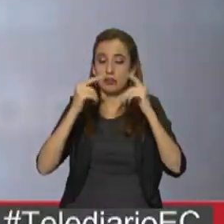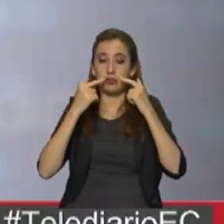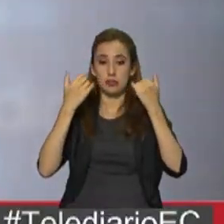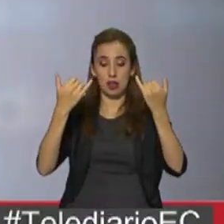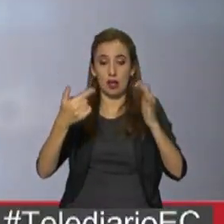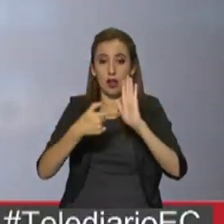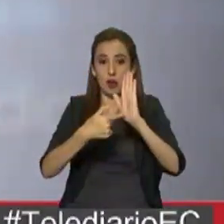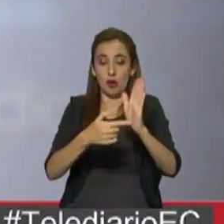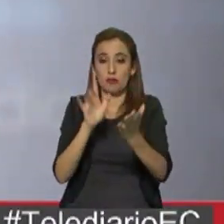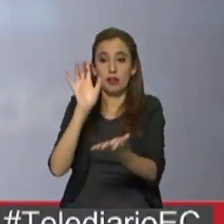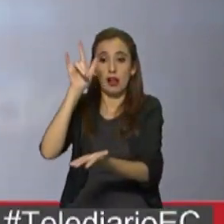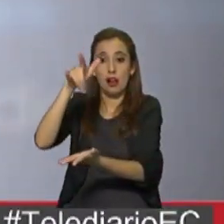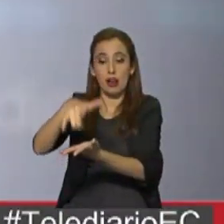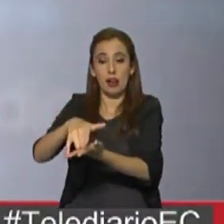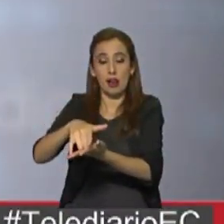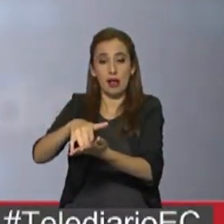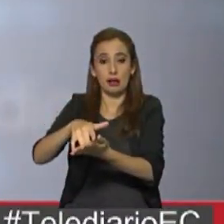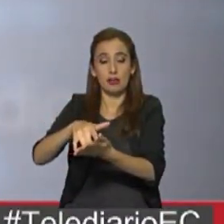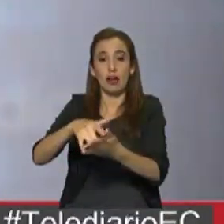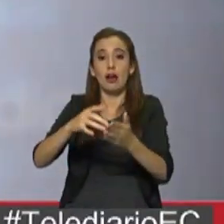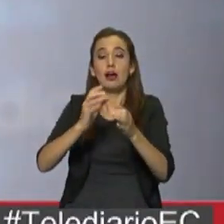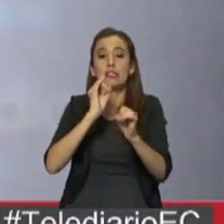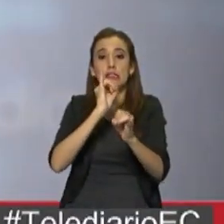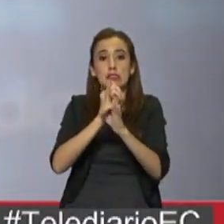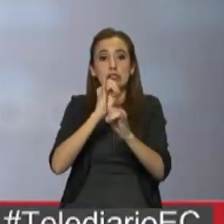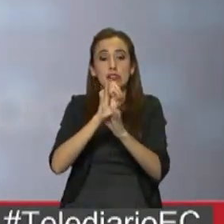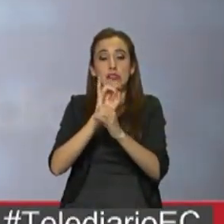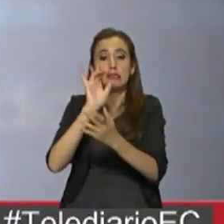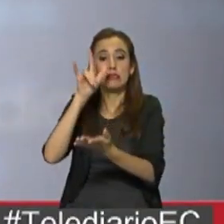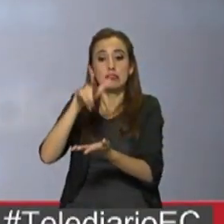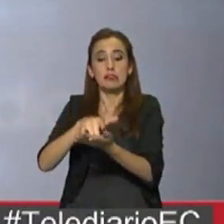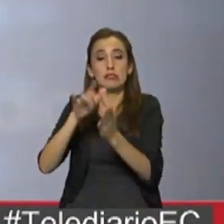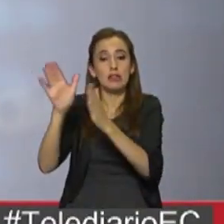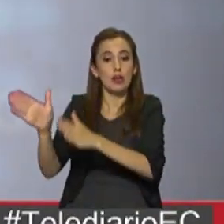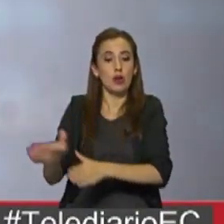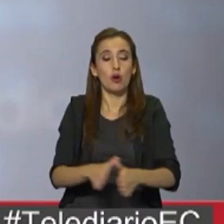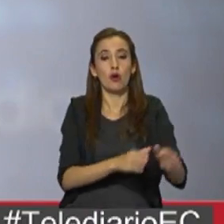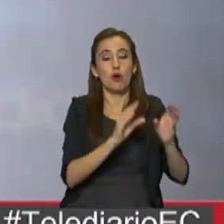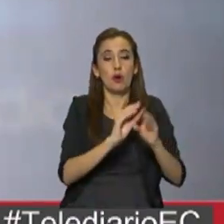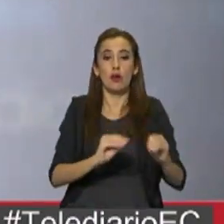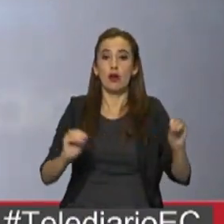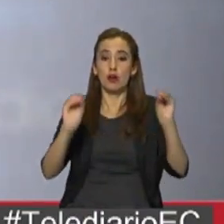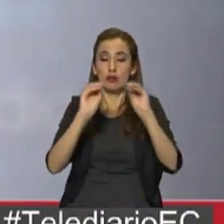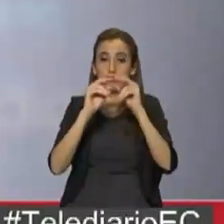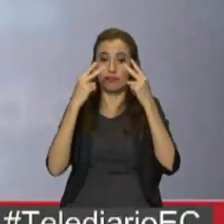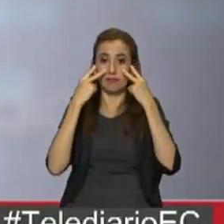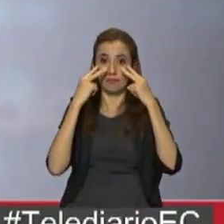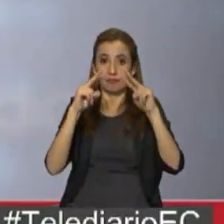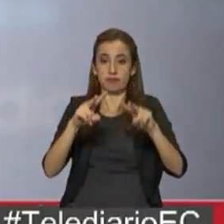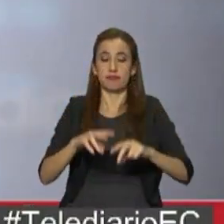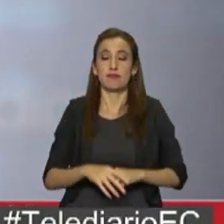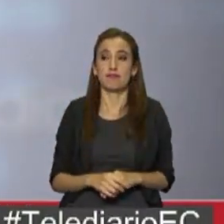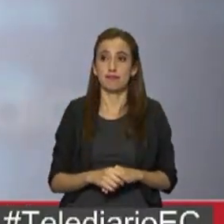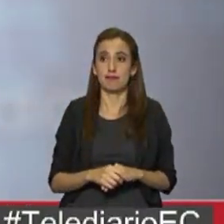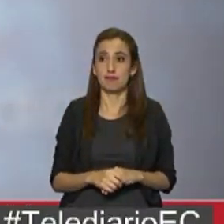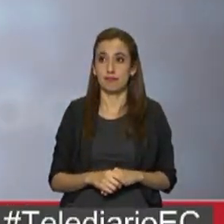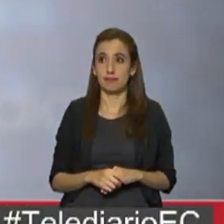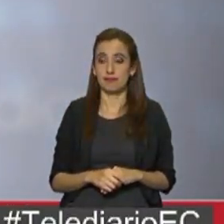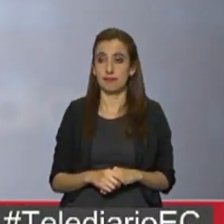dirección de aviación civil que se encarga de los protocolos y obligaciones de seguridad se encuentra verificando este hecho